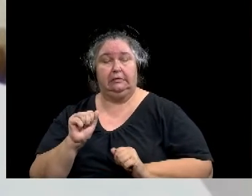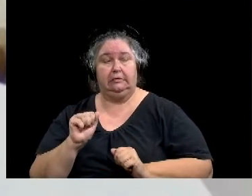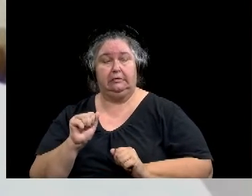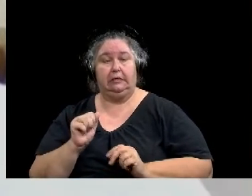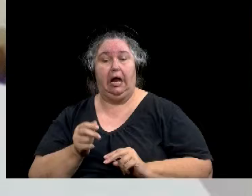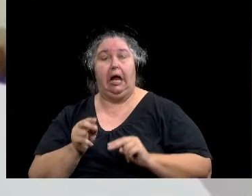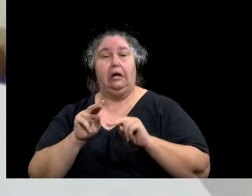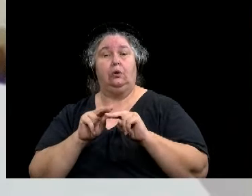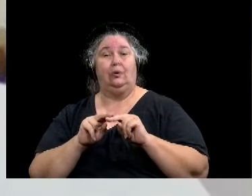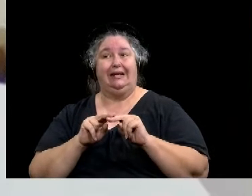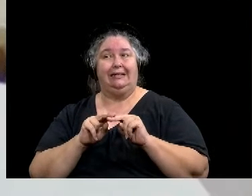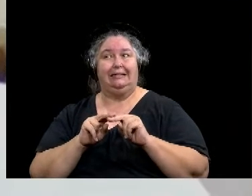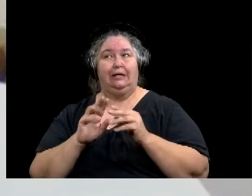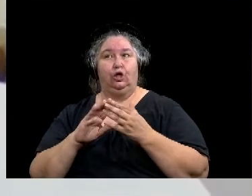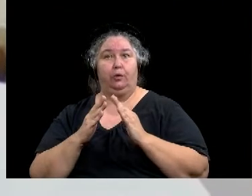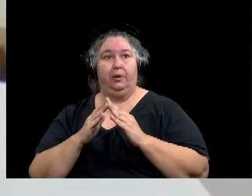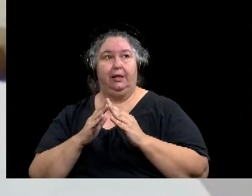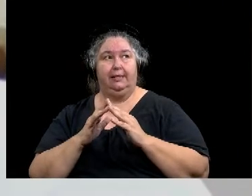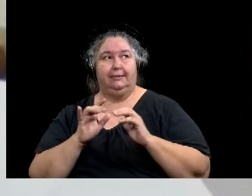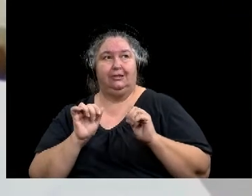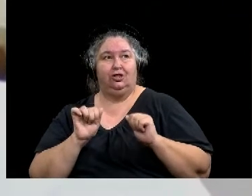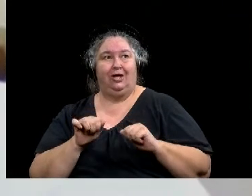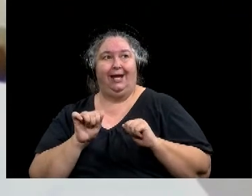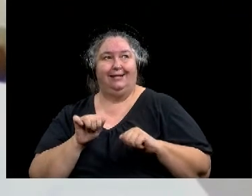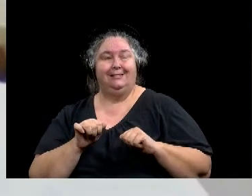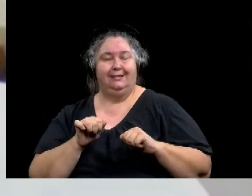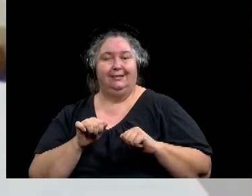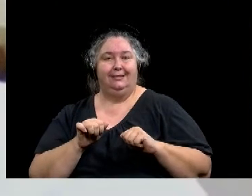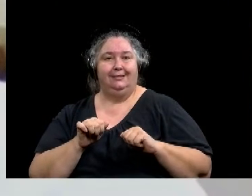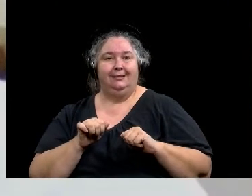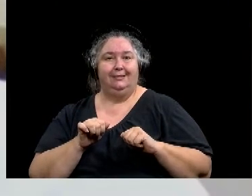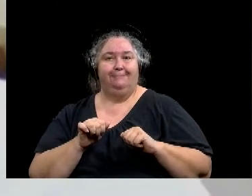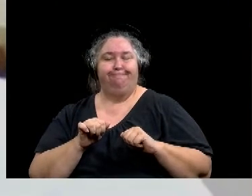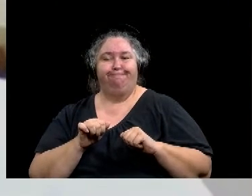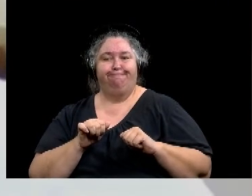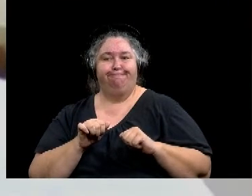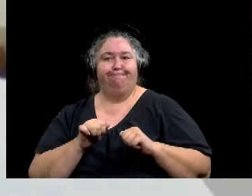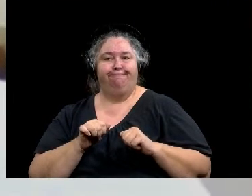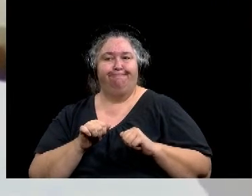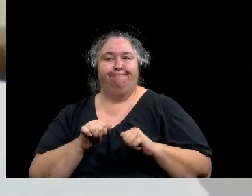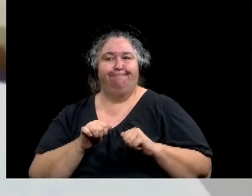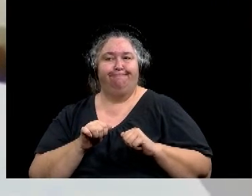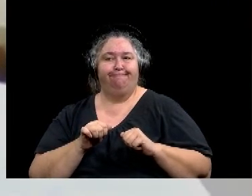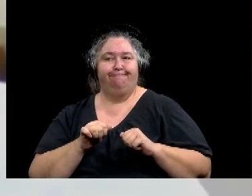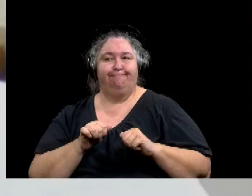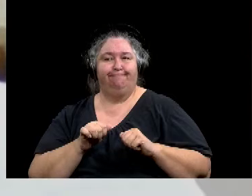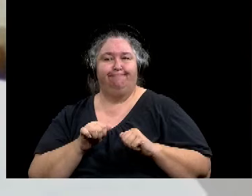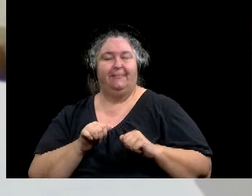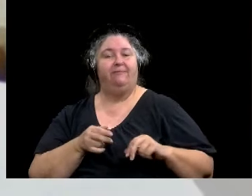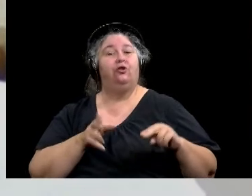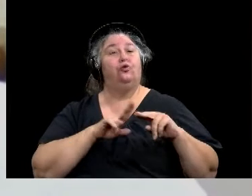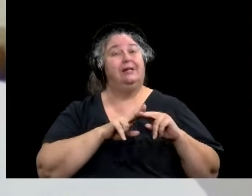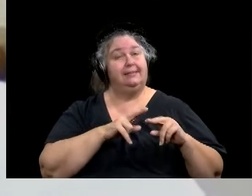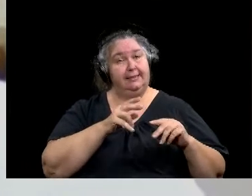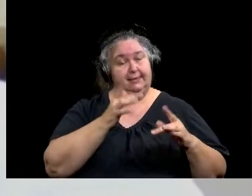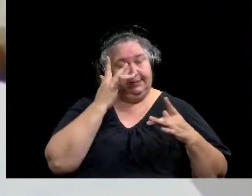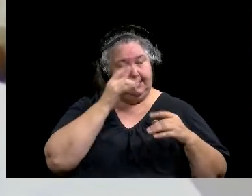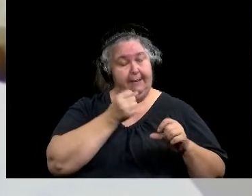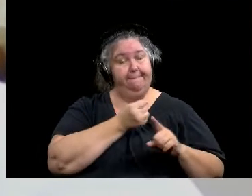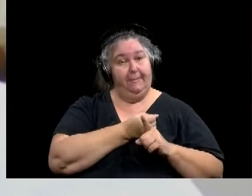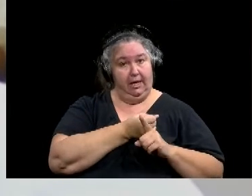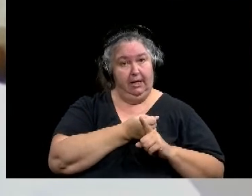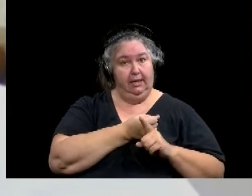él viajar puede a escalar los números en